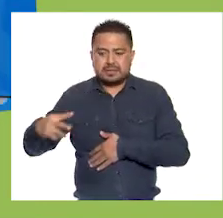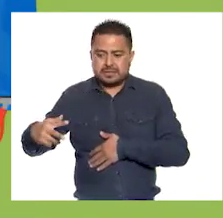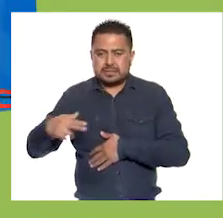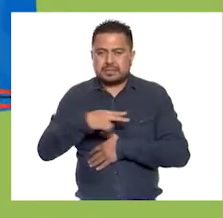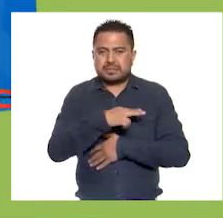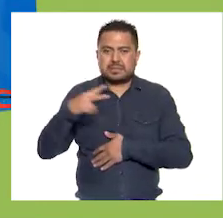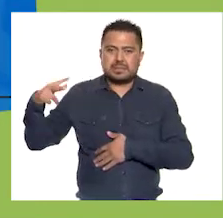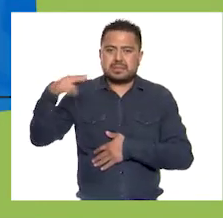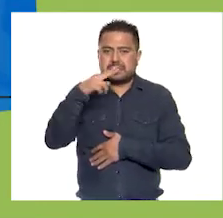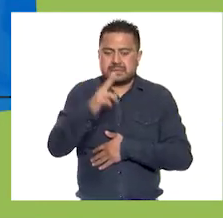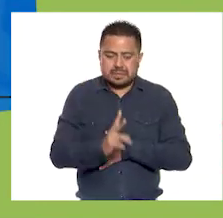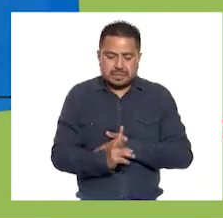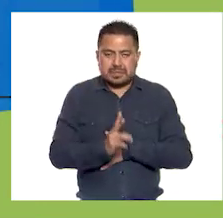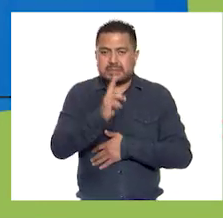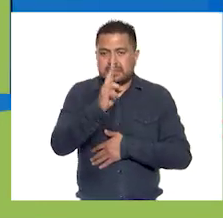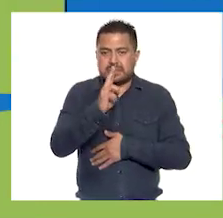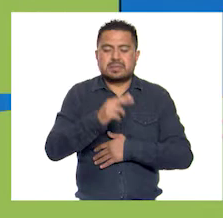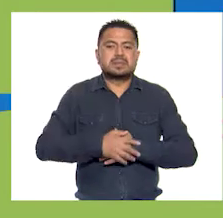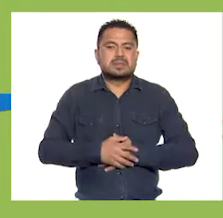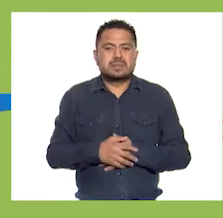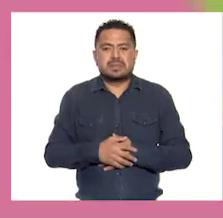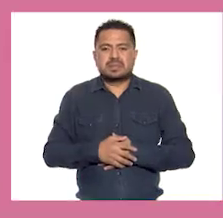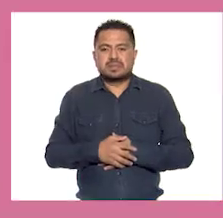las líneas marcadas.